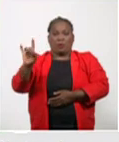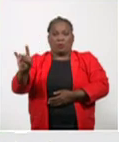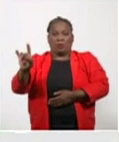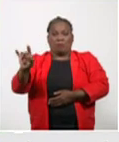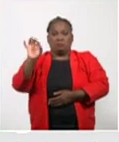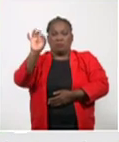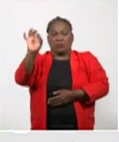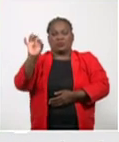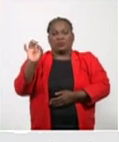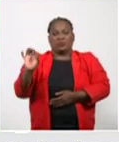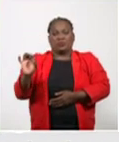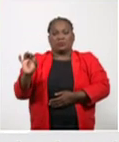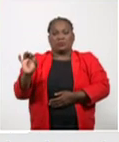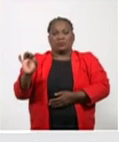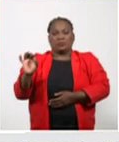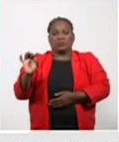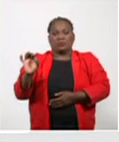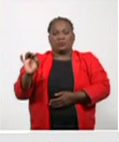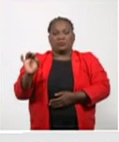49,9%.